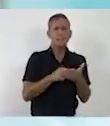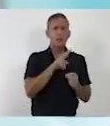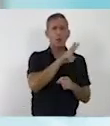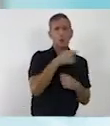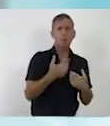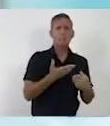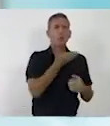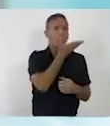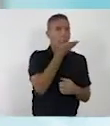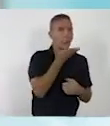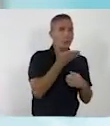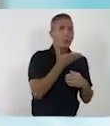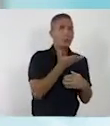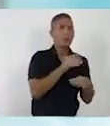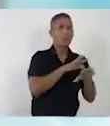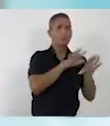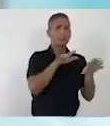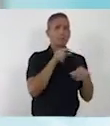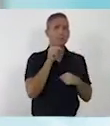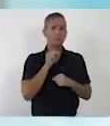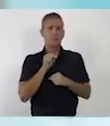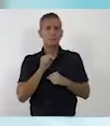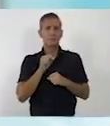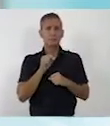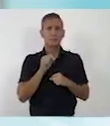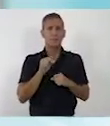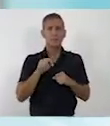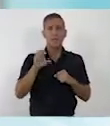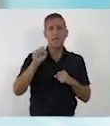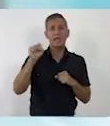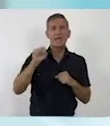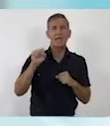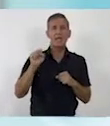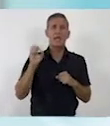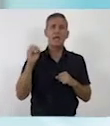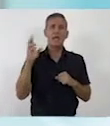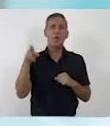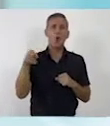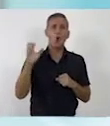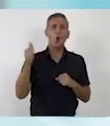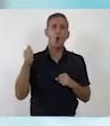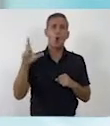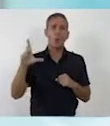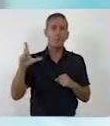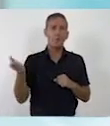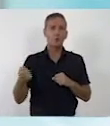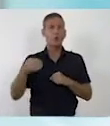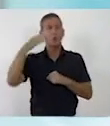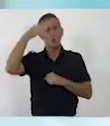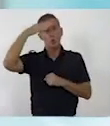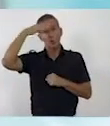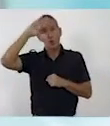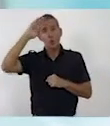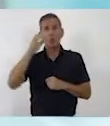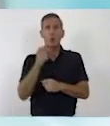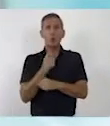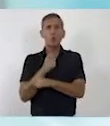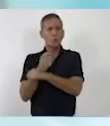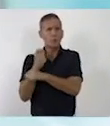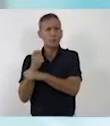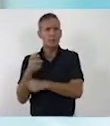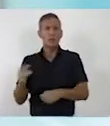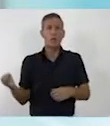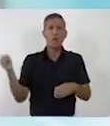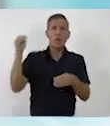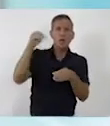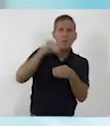de gases y disoluciones en ese OPAL que se encuentra en la plataforma en Cubeduca. Es decir, entran en los